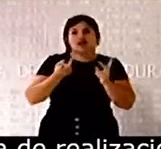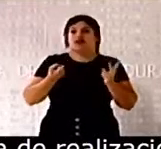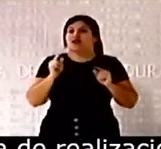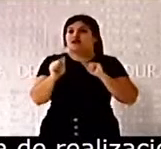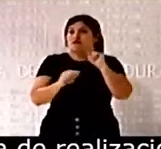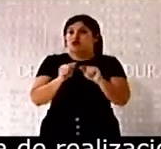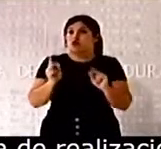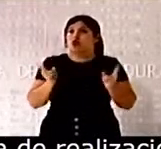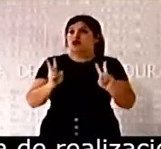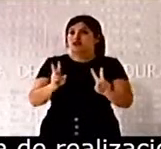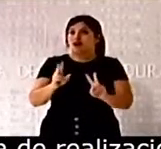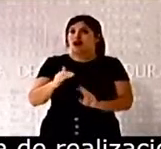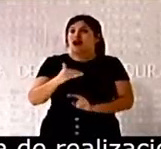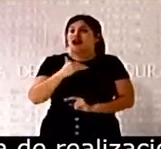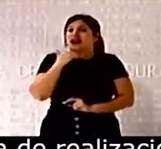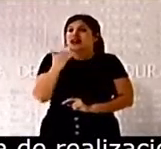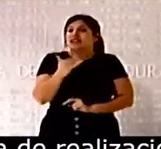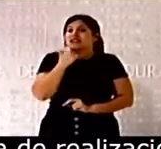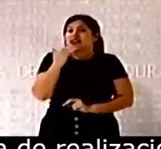2.000